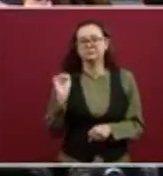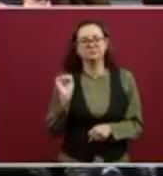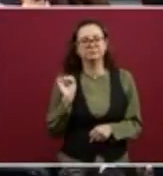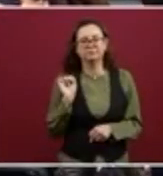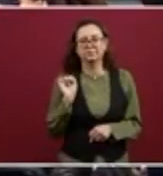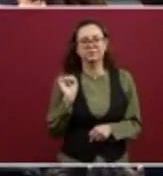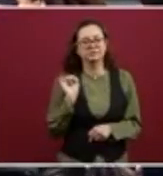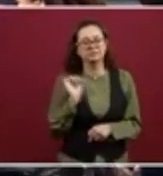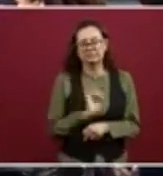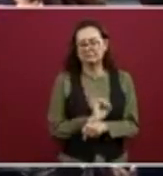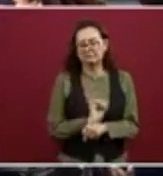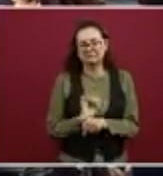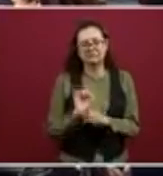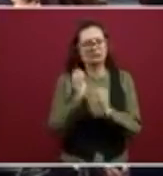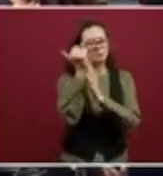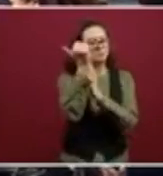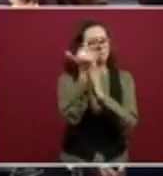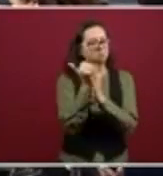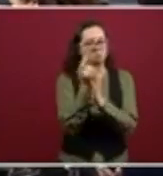marginal.